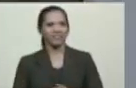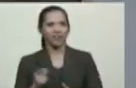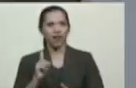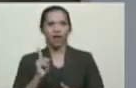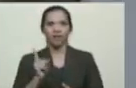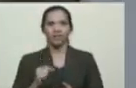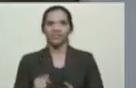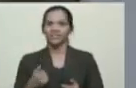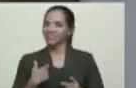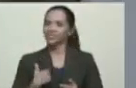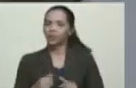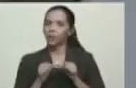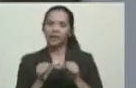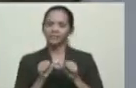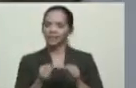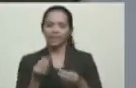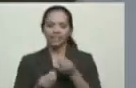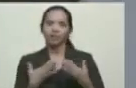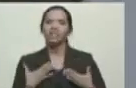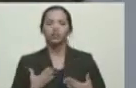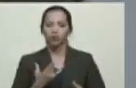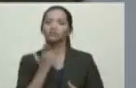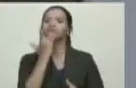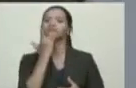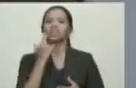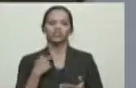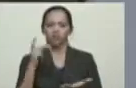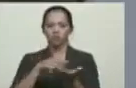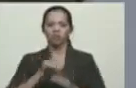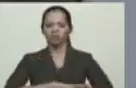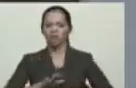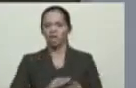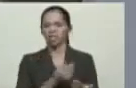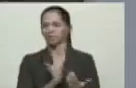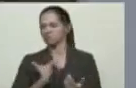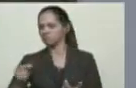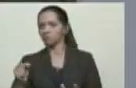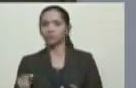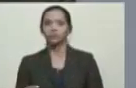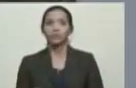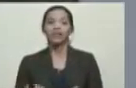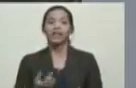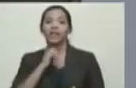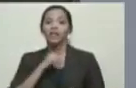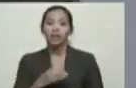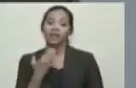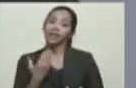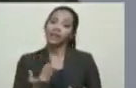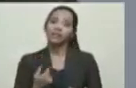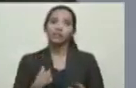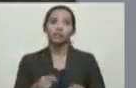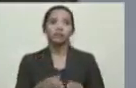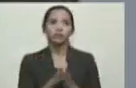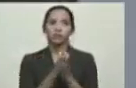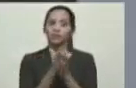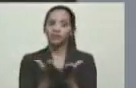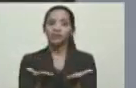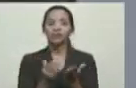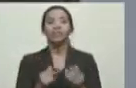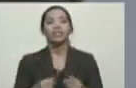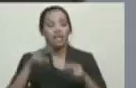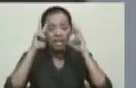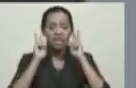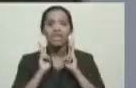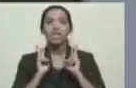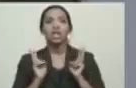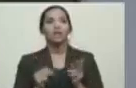yo prefiero seguir en lo que estoy haciendo y tener dignidad. Yo no me monto nada. Y me convertí históricamente, y gracias a él estoy en el libro libre, Guinness de Records, si algún día se